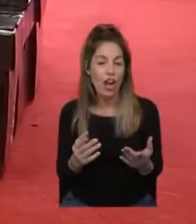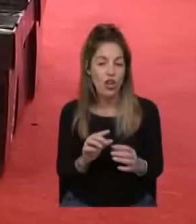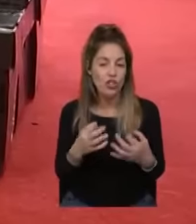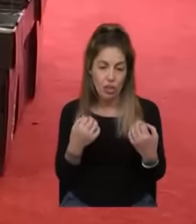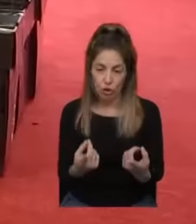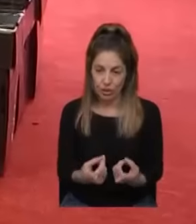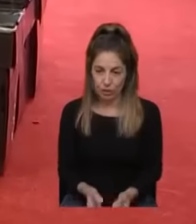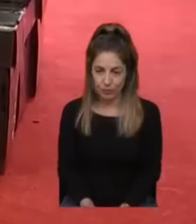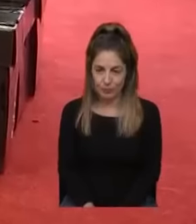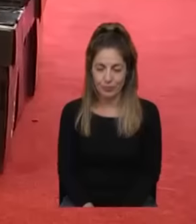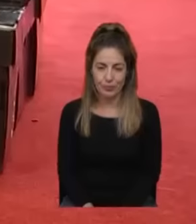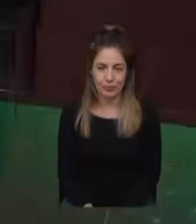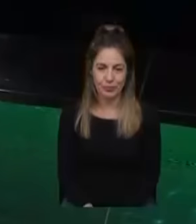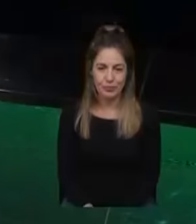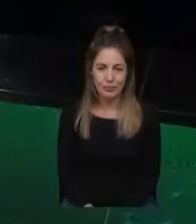concretó.